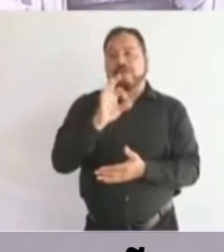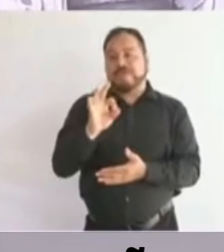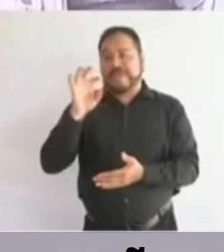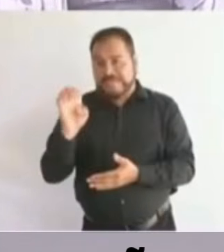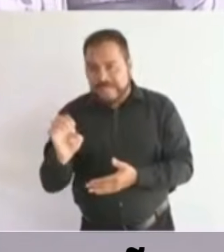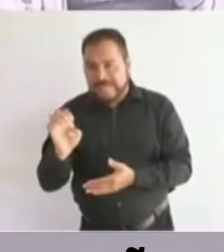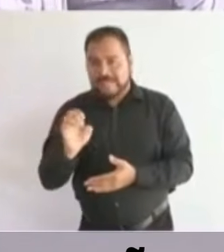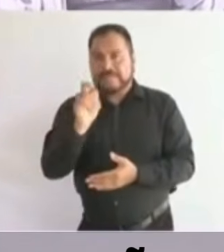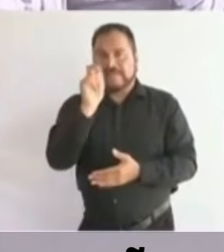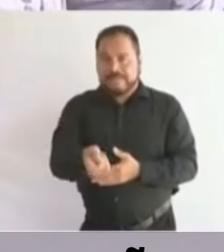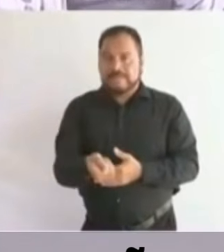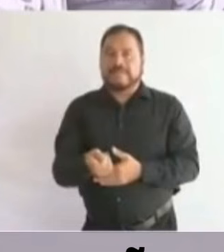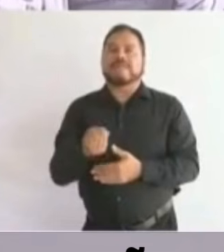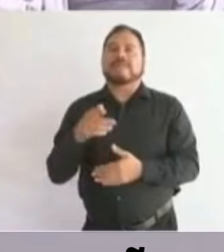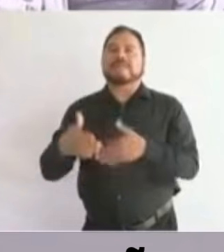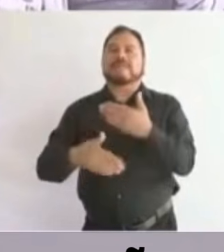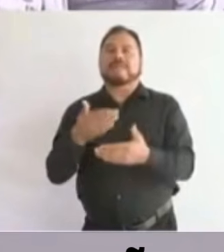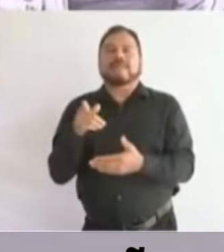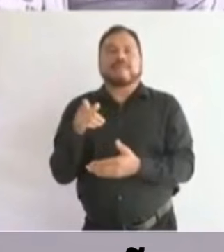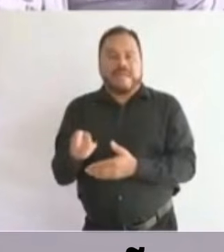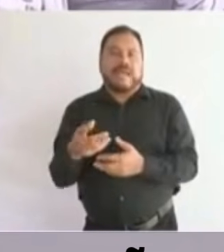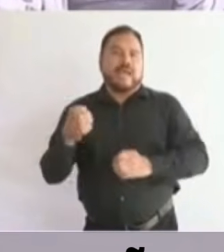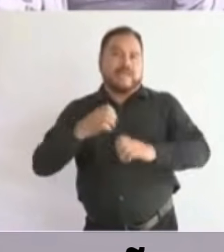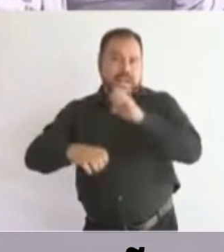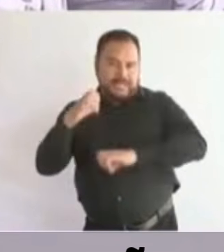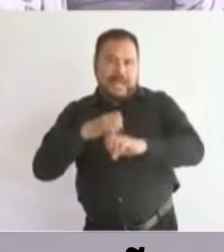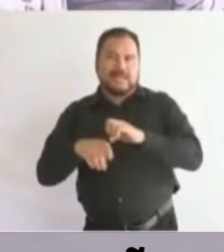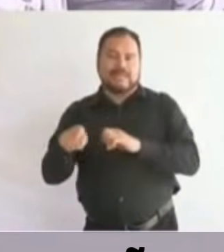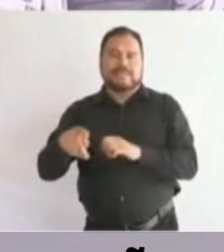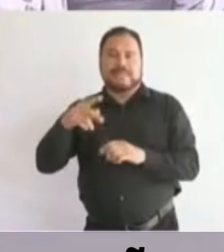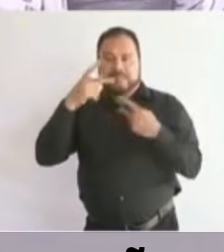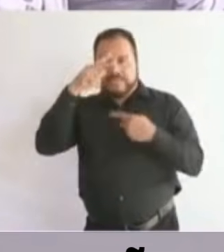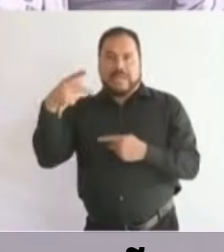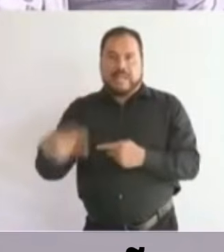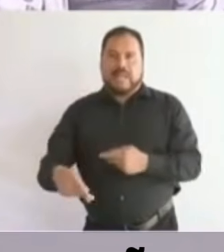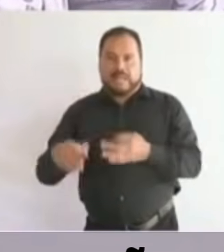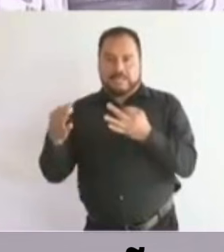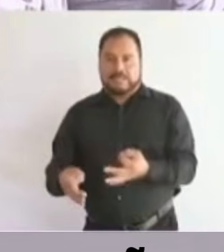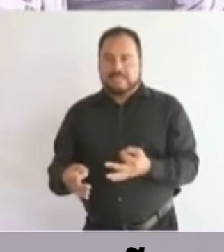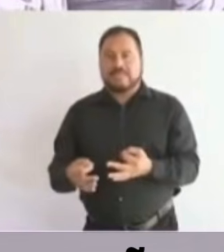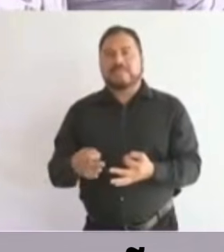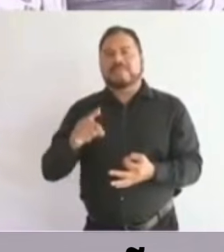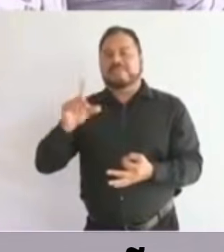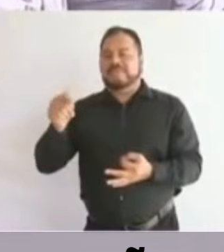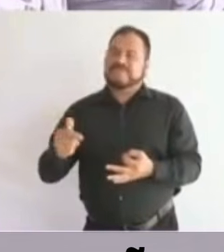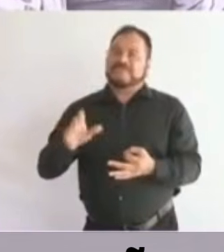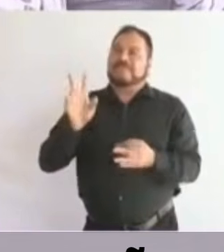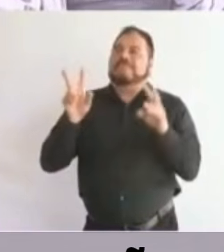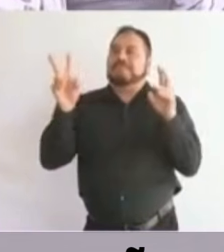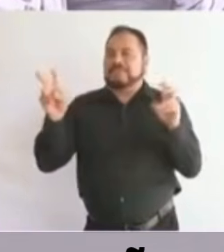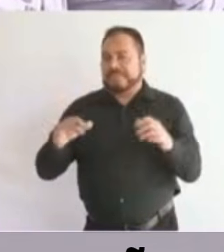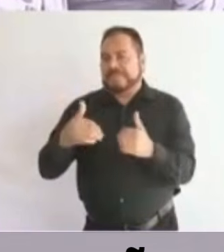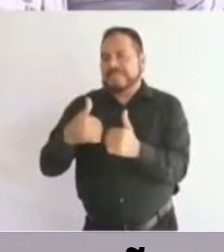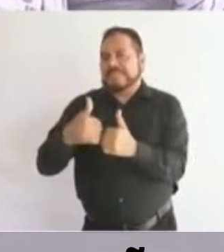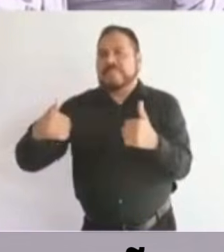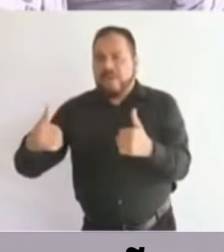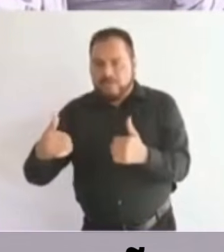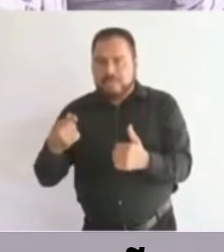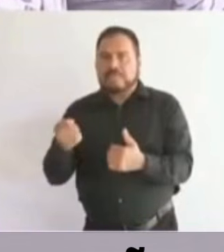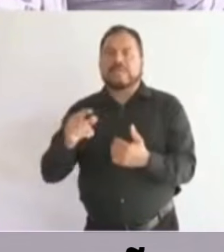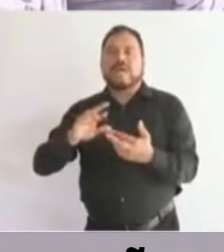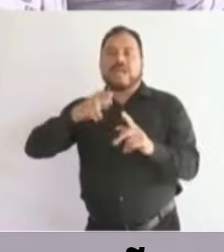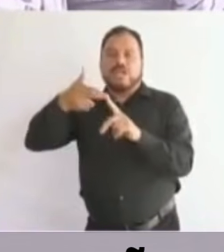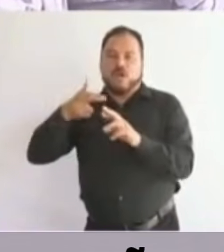en lo que era entonces la empresa productiva del Estado. Se separó artificialmente en empresas